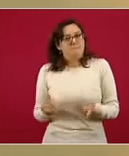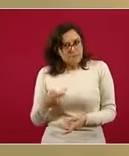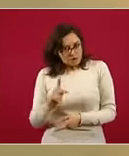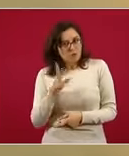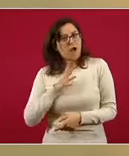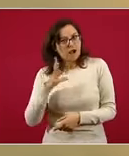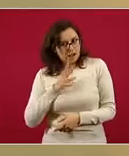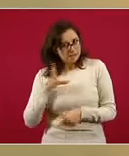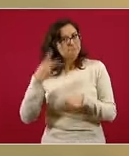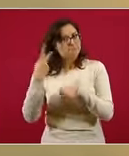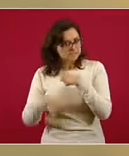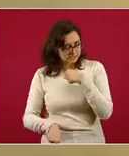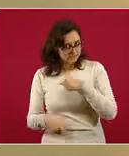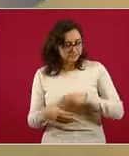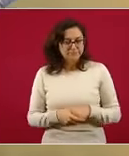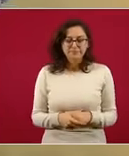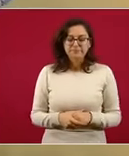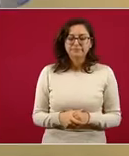posible.